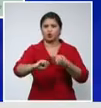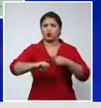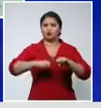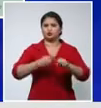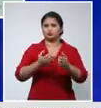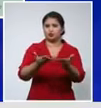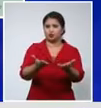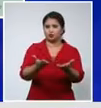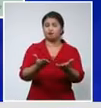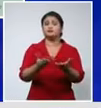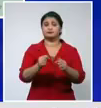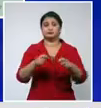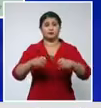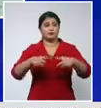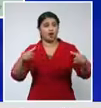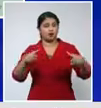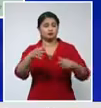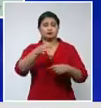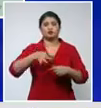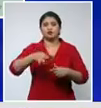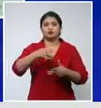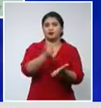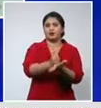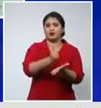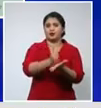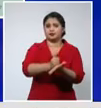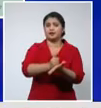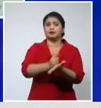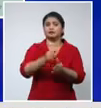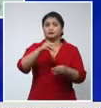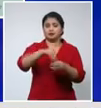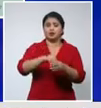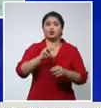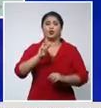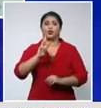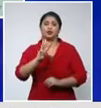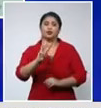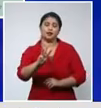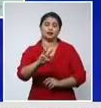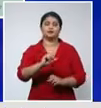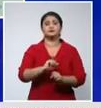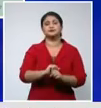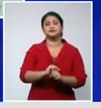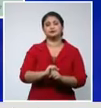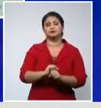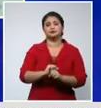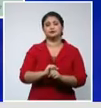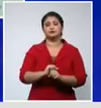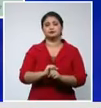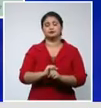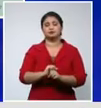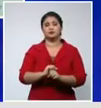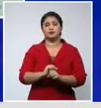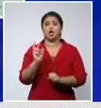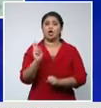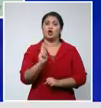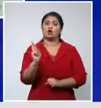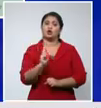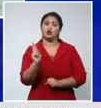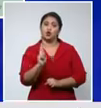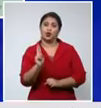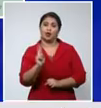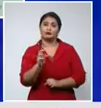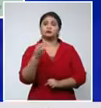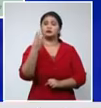mayor número en el municipio cabecera, Cienfuegos con 3, seguido con Rodas también con el mismo número, y Aguada